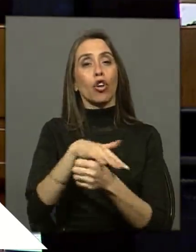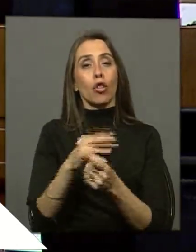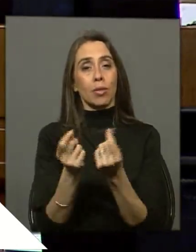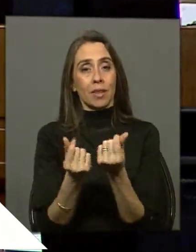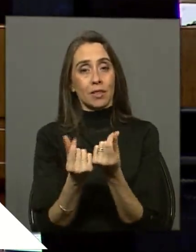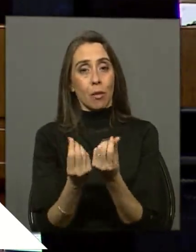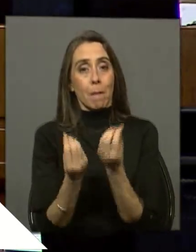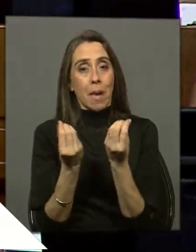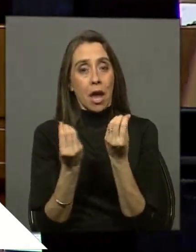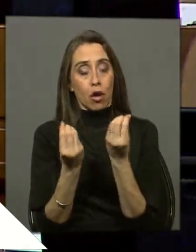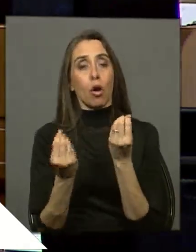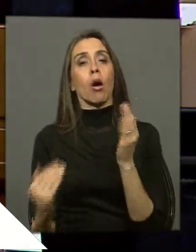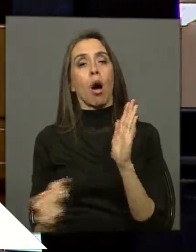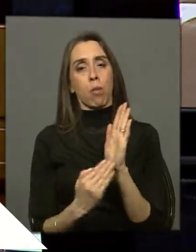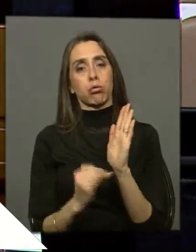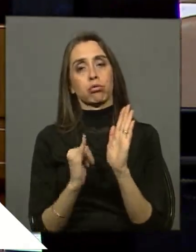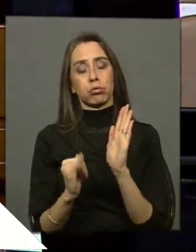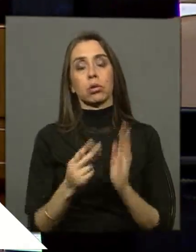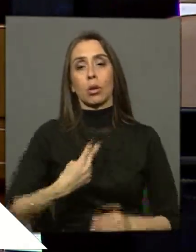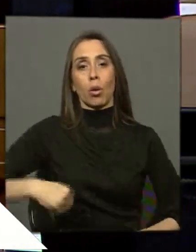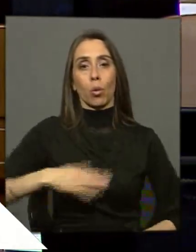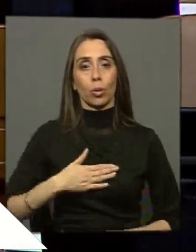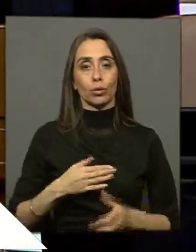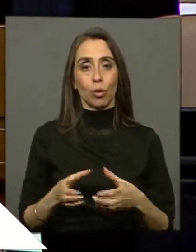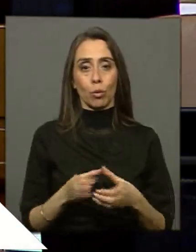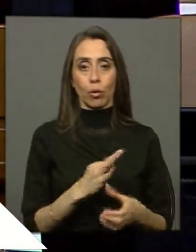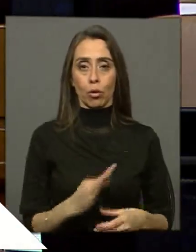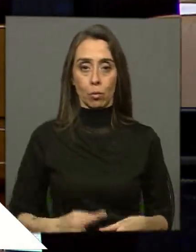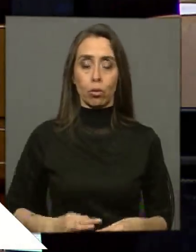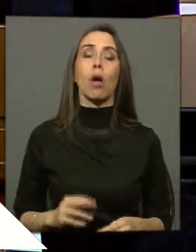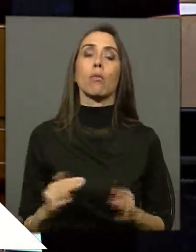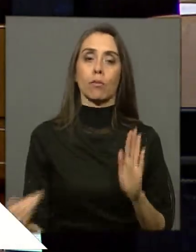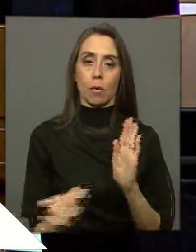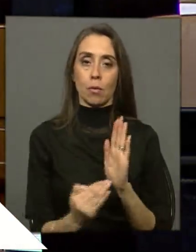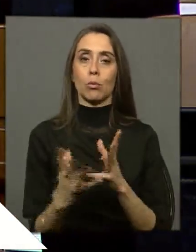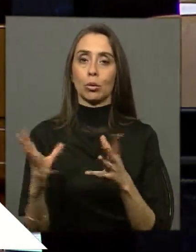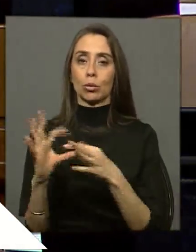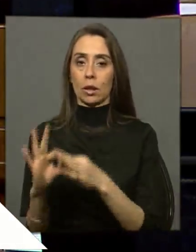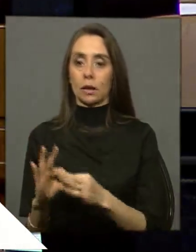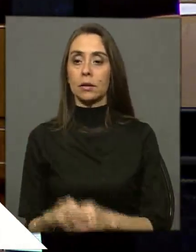respaldado y nuestra bancada hará exactamente lo propio, Presidente. Muchas gracias.